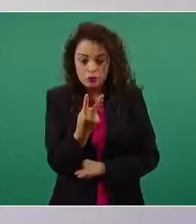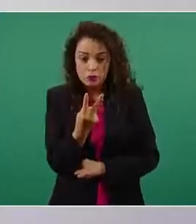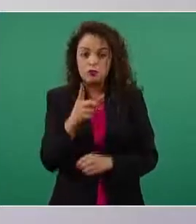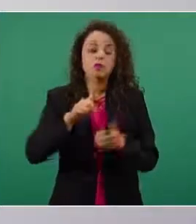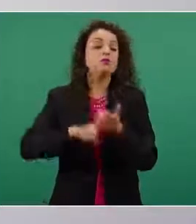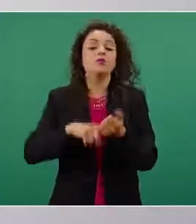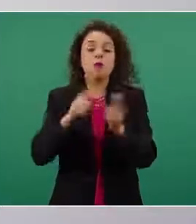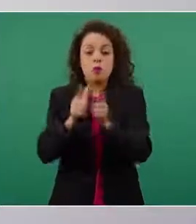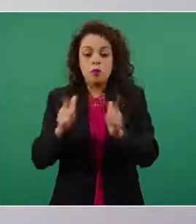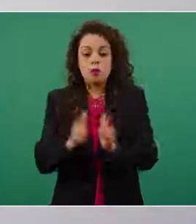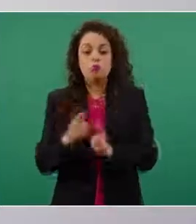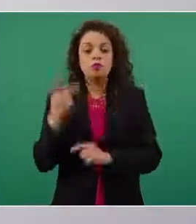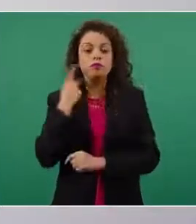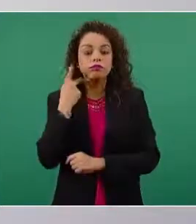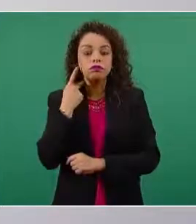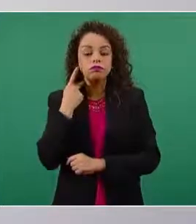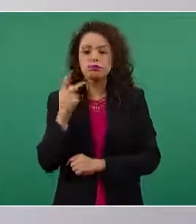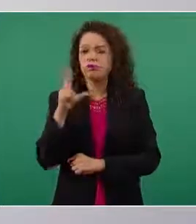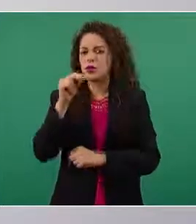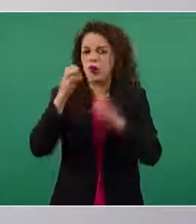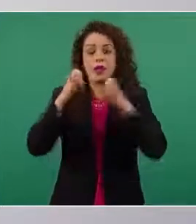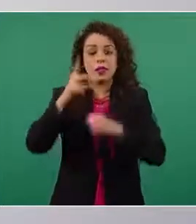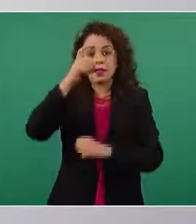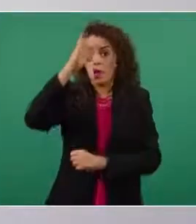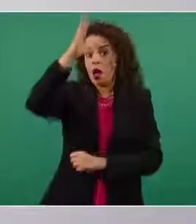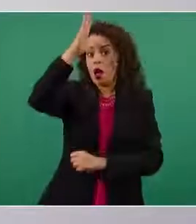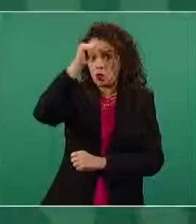se inconforman y van al tribunal.